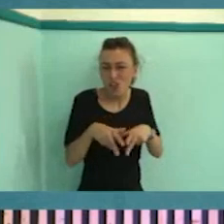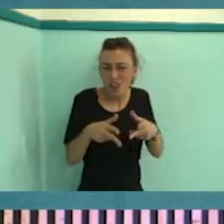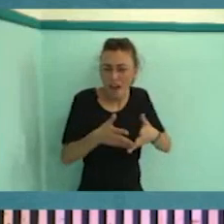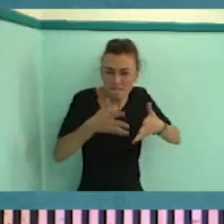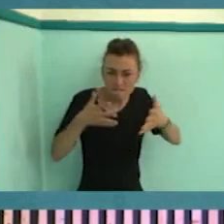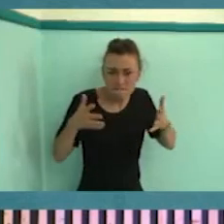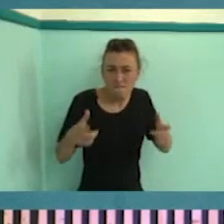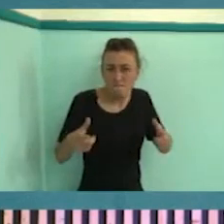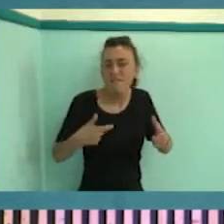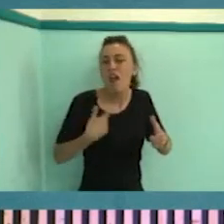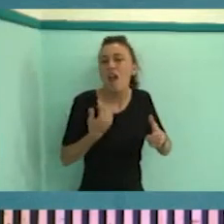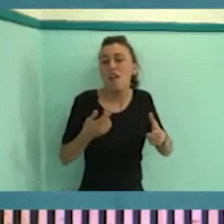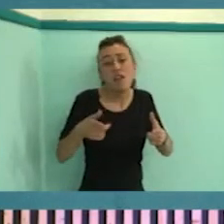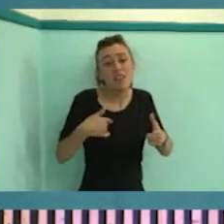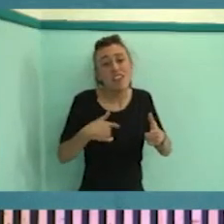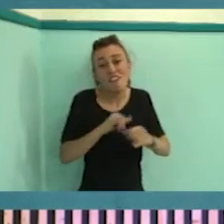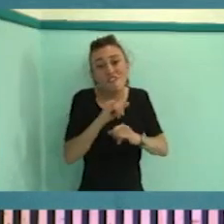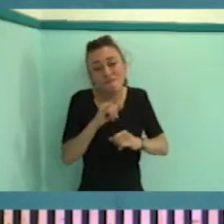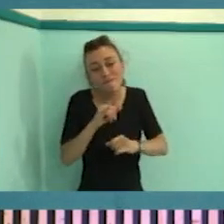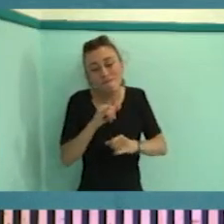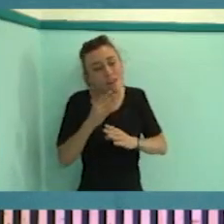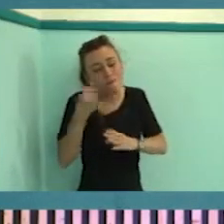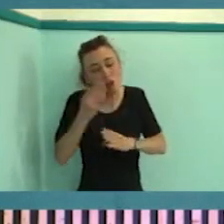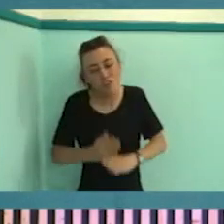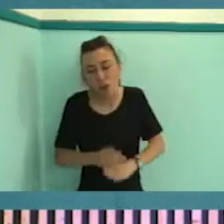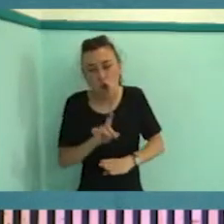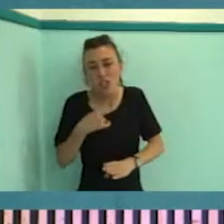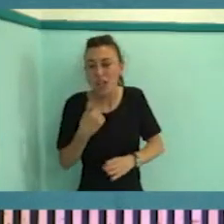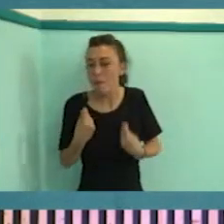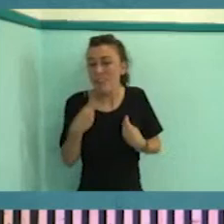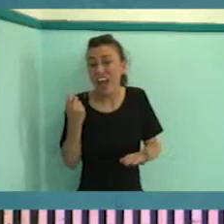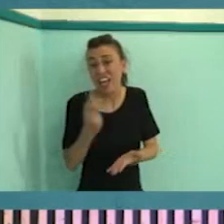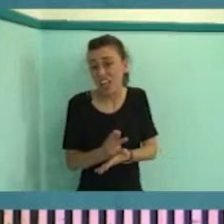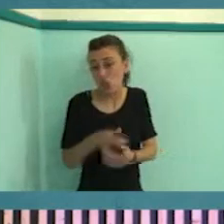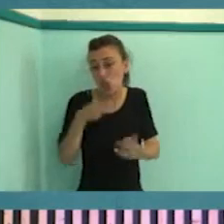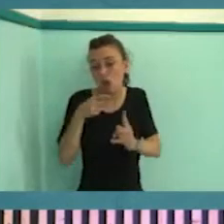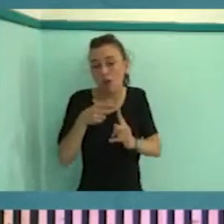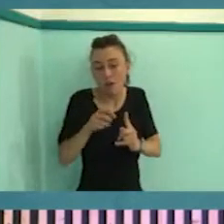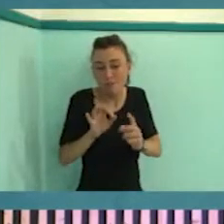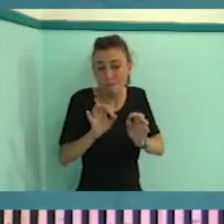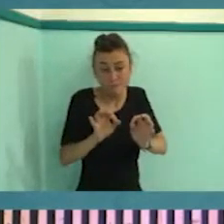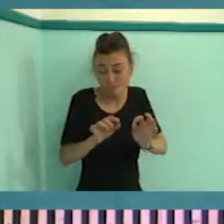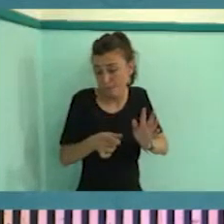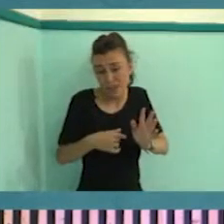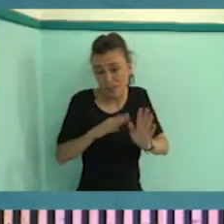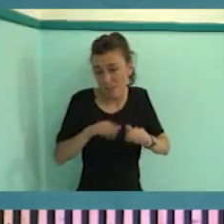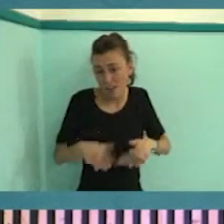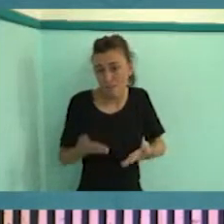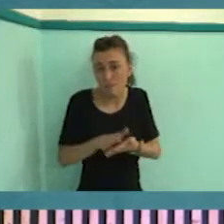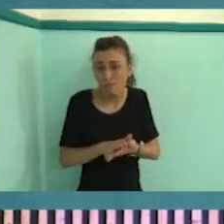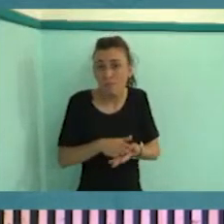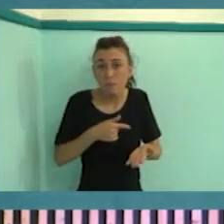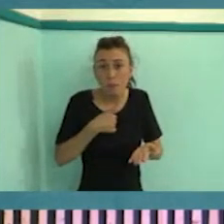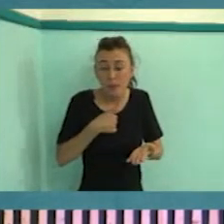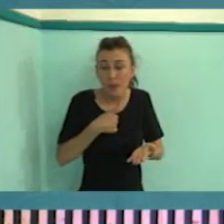que una vez más pone su vida en riesgo por y para y para mí uno de los casos como más crud que que he visto jamás en mi vida